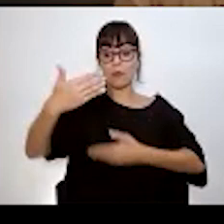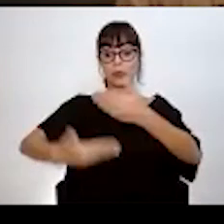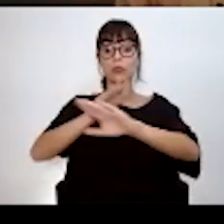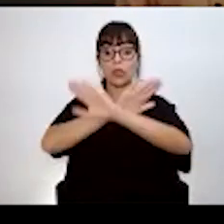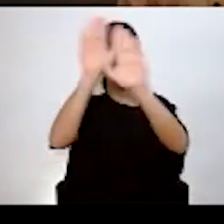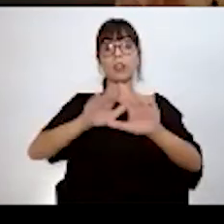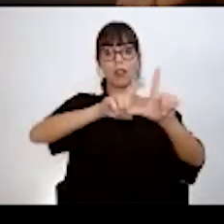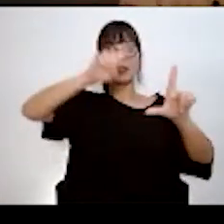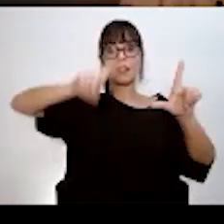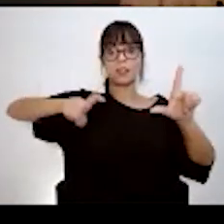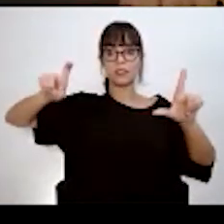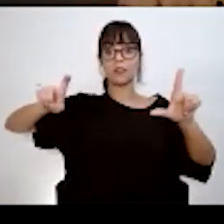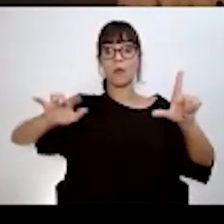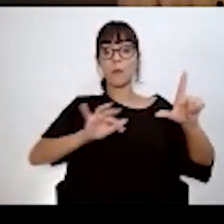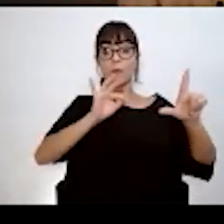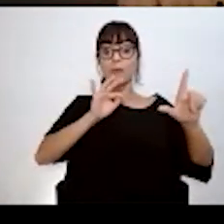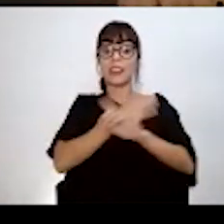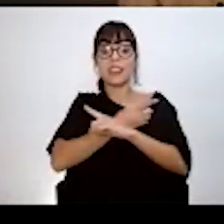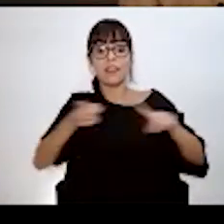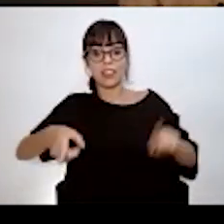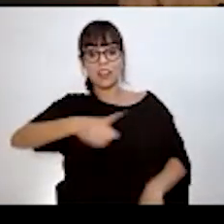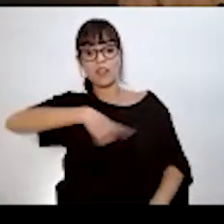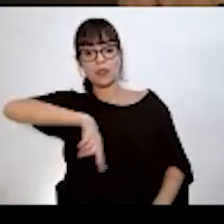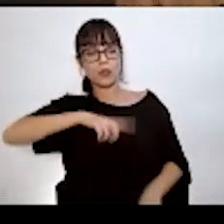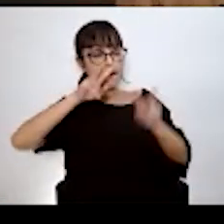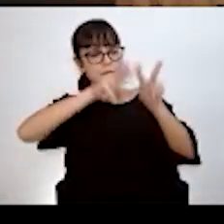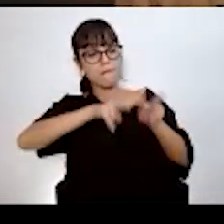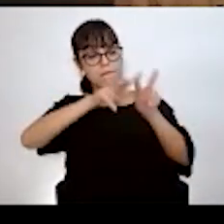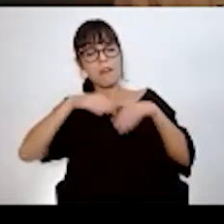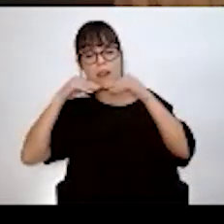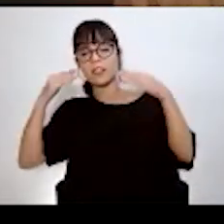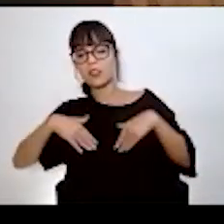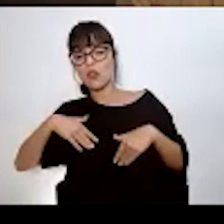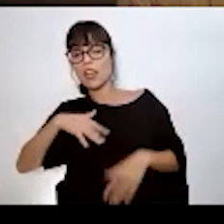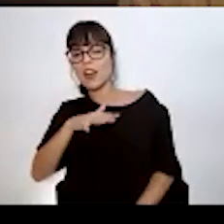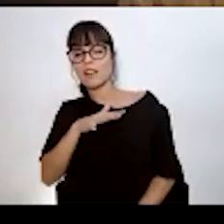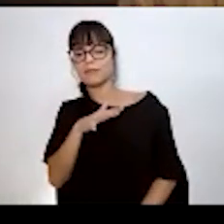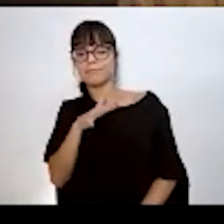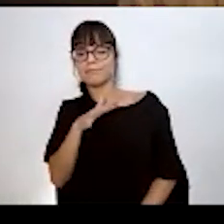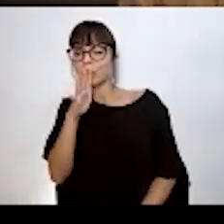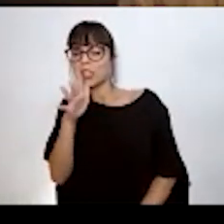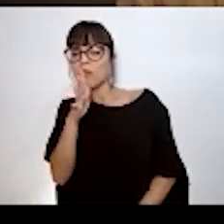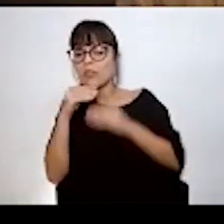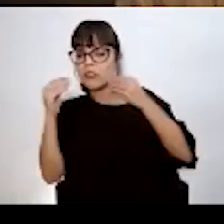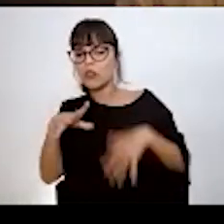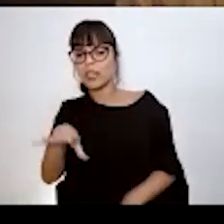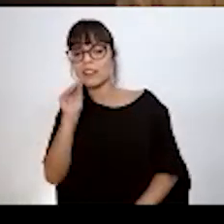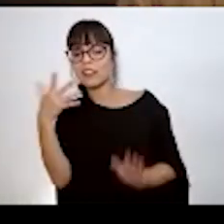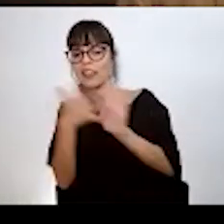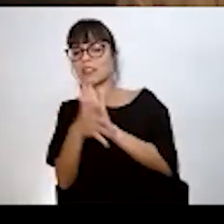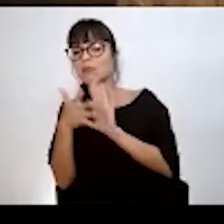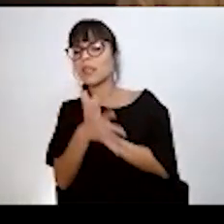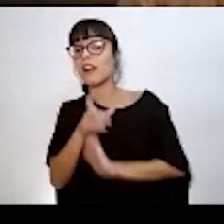la explicación histórica que nosotros tenemos que dar después a todas esas variaciones. No sé si... Sí, creo